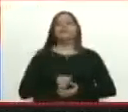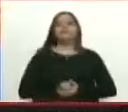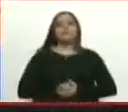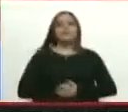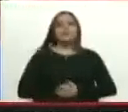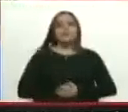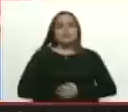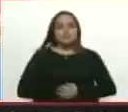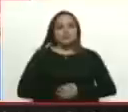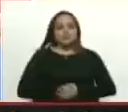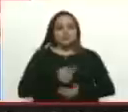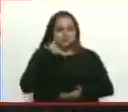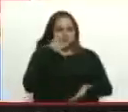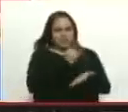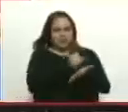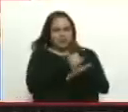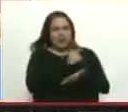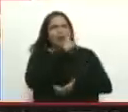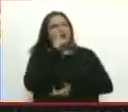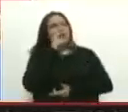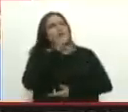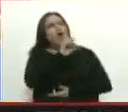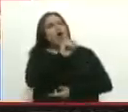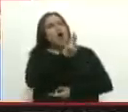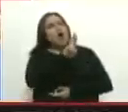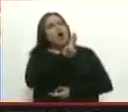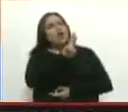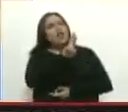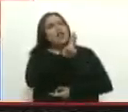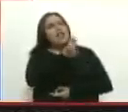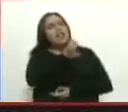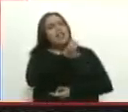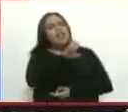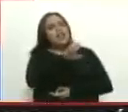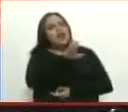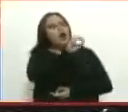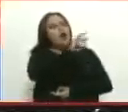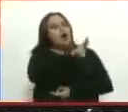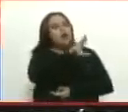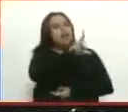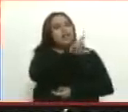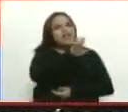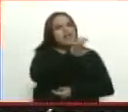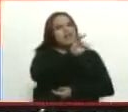Fíjate, Orlé Frank. ¿Orlé Frank, va? Sí, sí, sí. Orlé Frank. Orlé Frank.